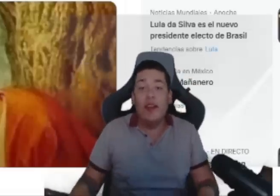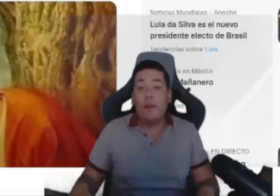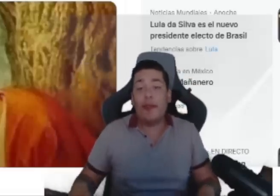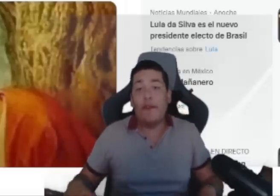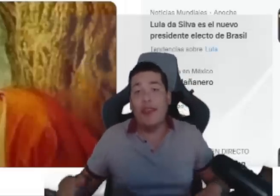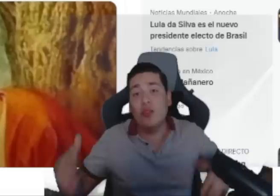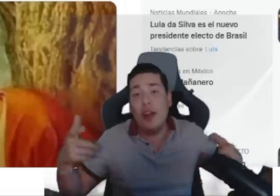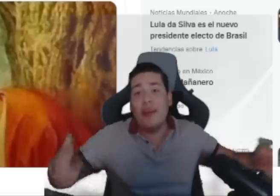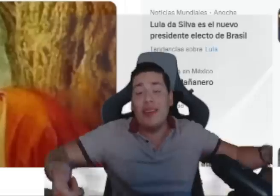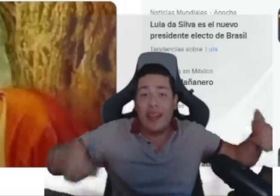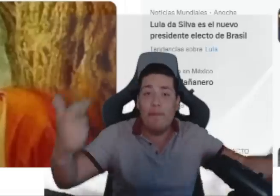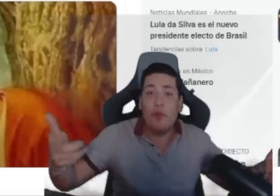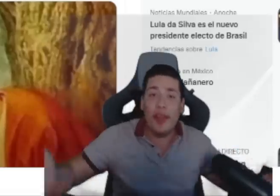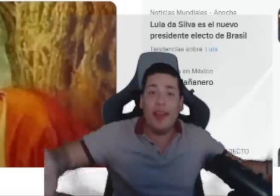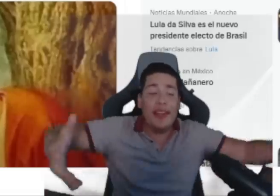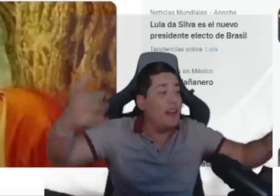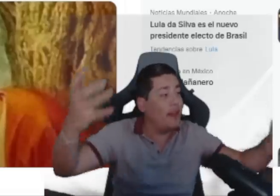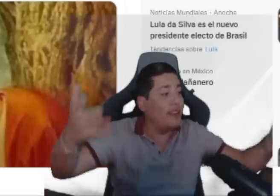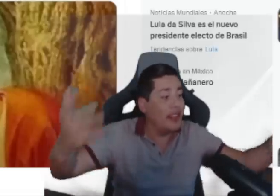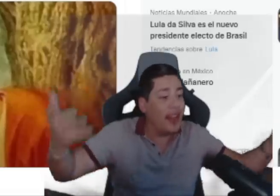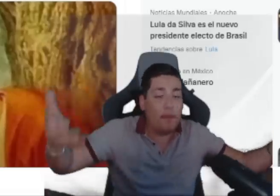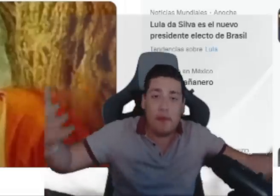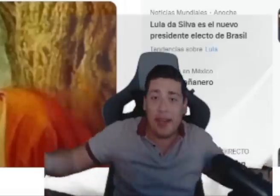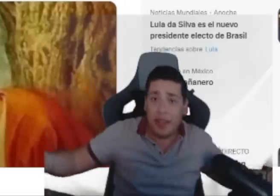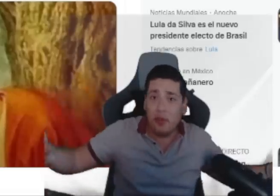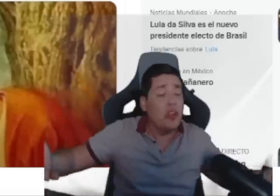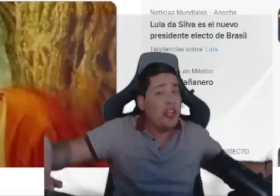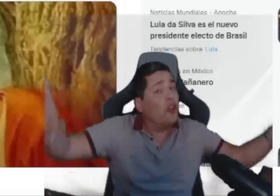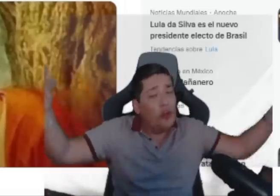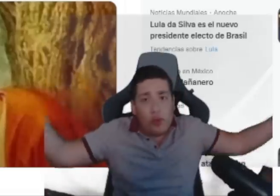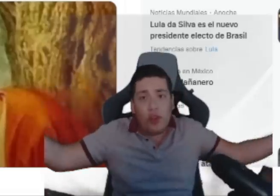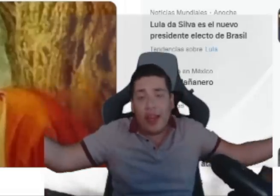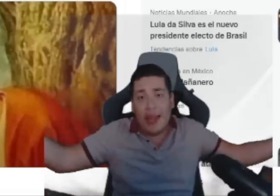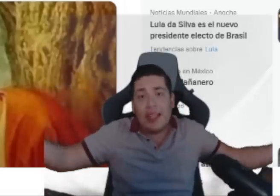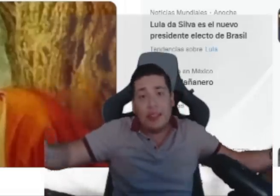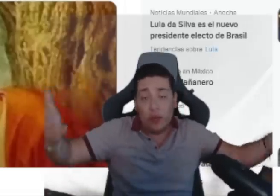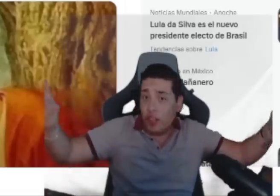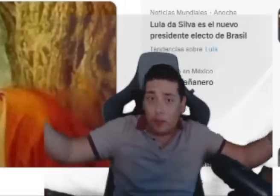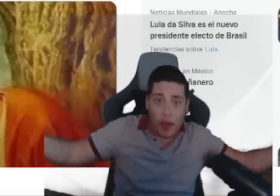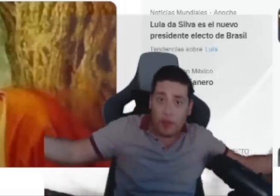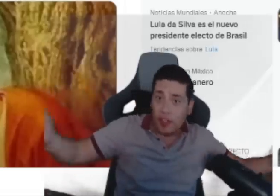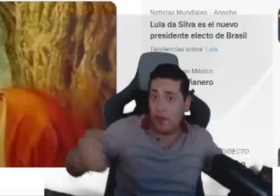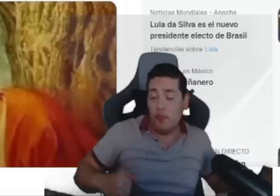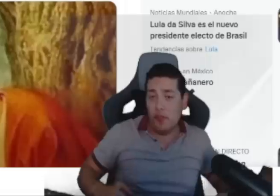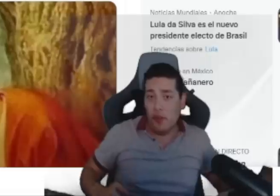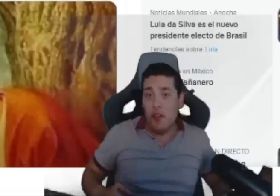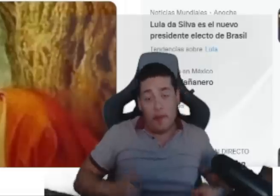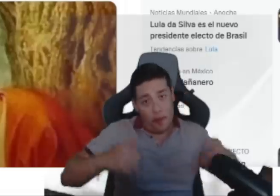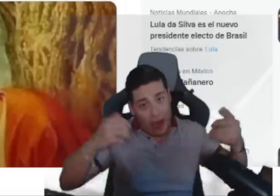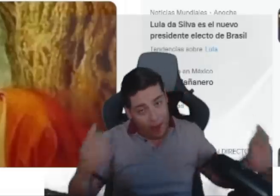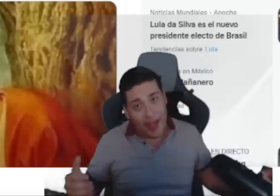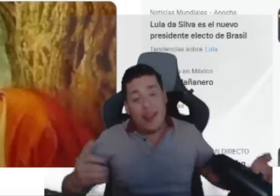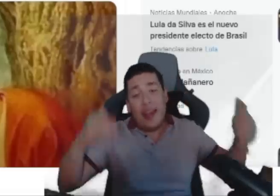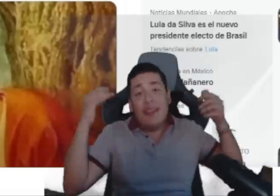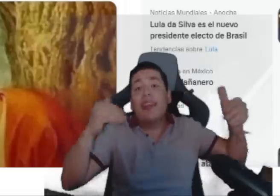Católica, porque al final solamente quieren poder, quieren mantener privilegios, y no dudo que haya sacerdotes buenos en el mundo, pero